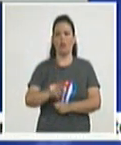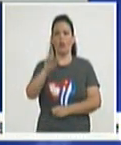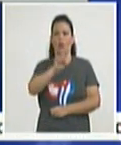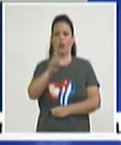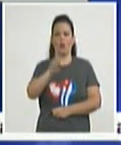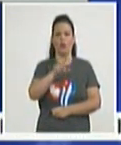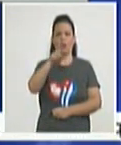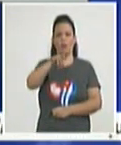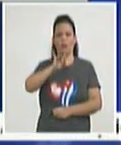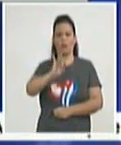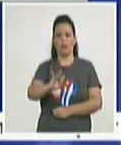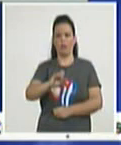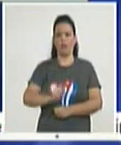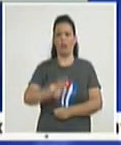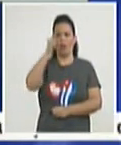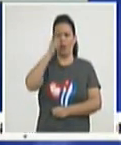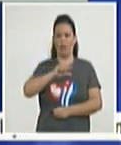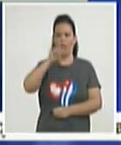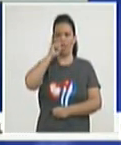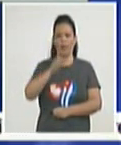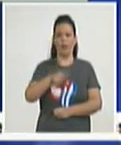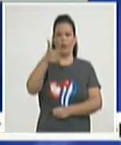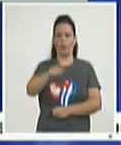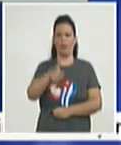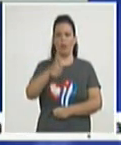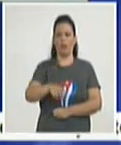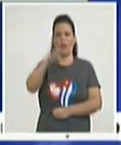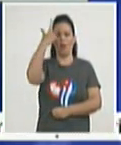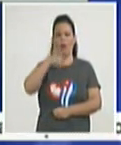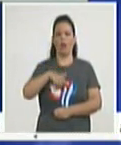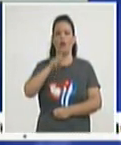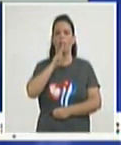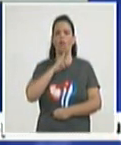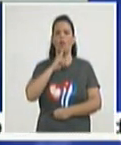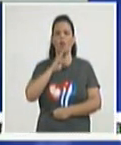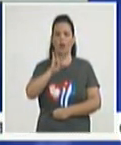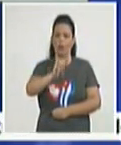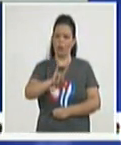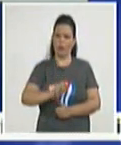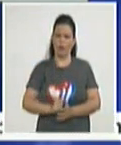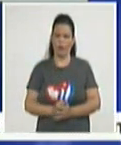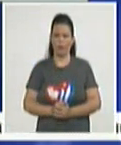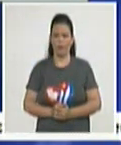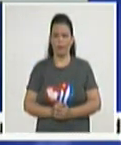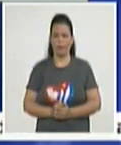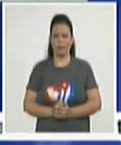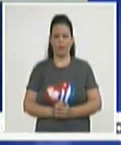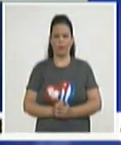17, Abreus 10 y Aguada de Pasajeros 9 casos positivos.